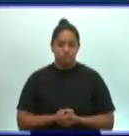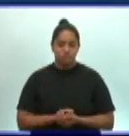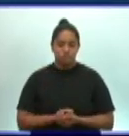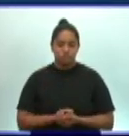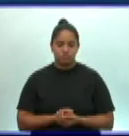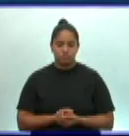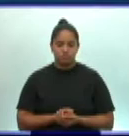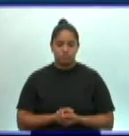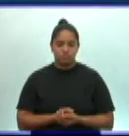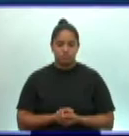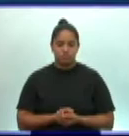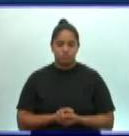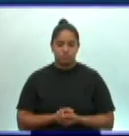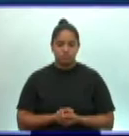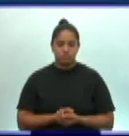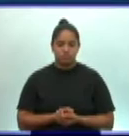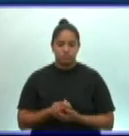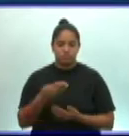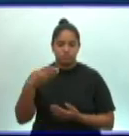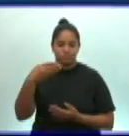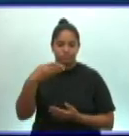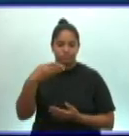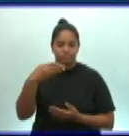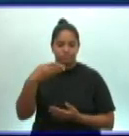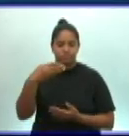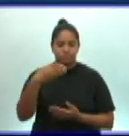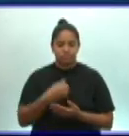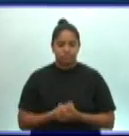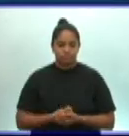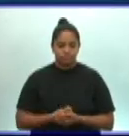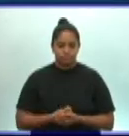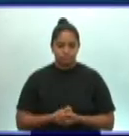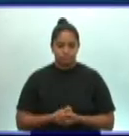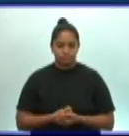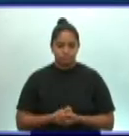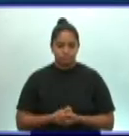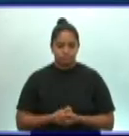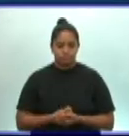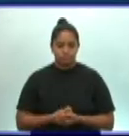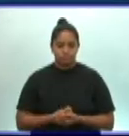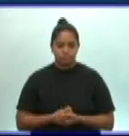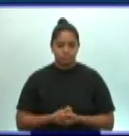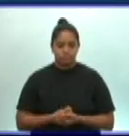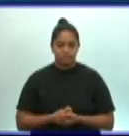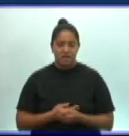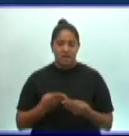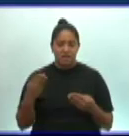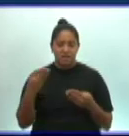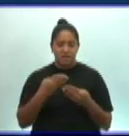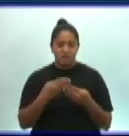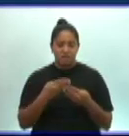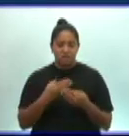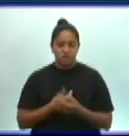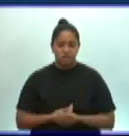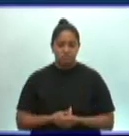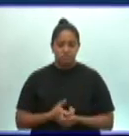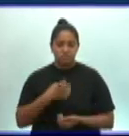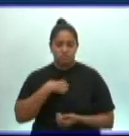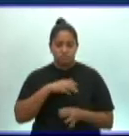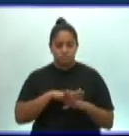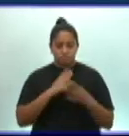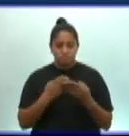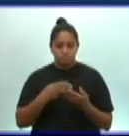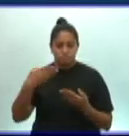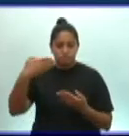mano, excepto el pulgar, los 4 dedos en la dirección y sentido de la velocidad. ¿Ya lo tienen todos los 4 dedos en la dirección